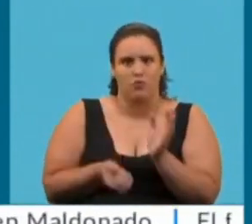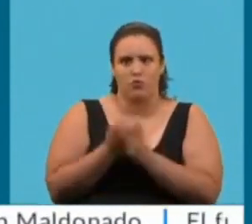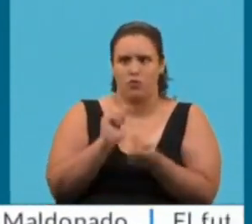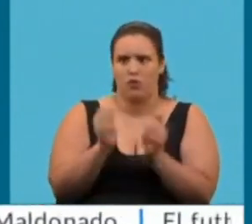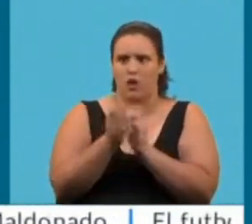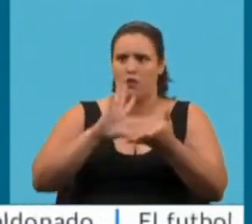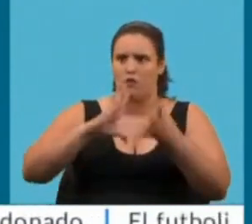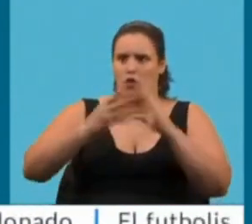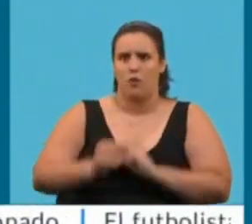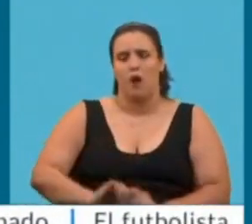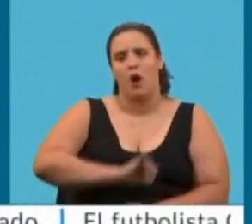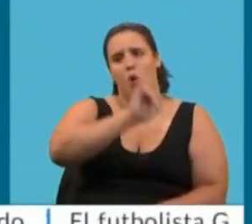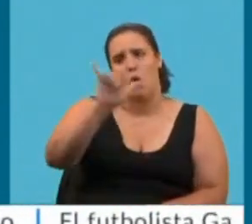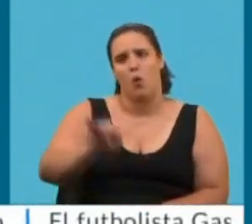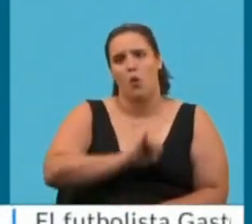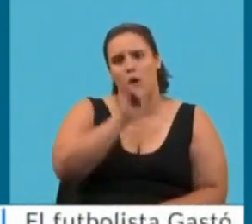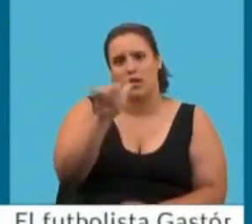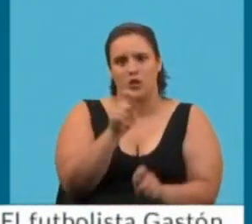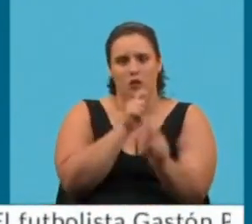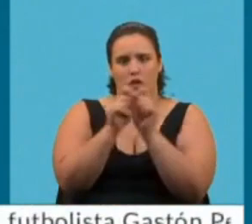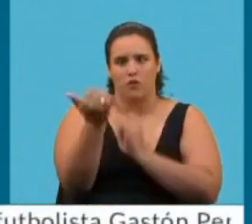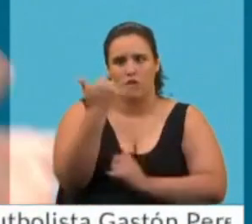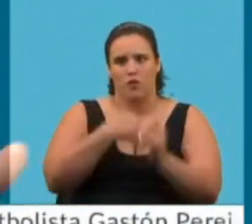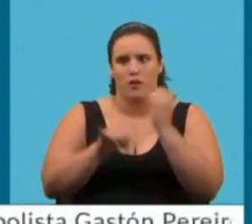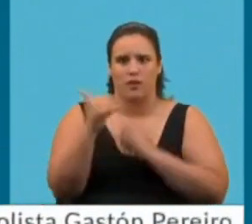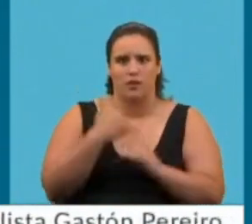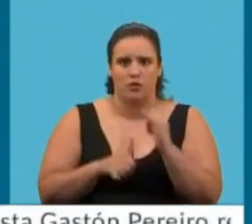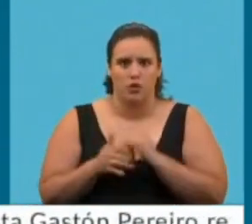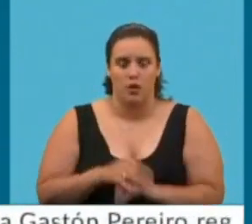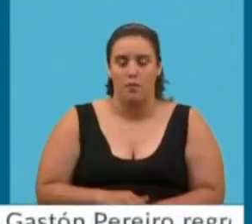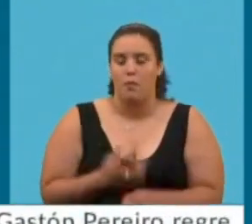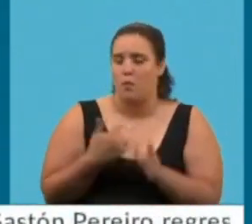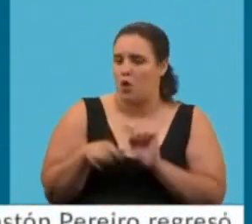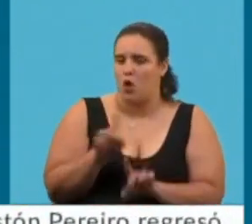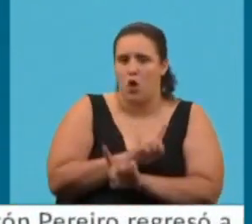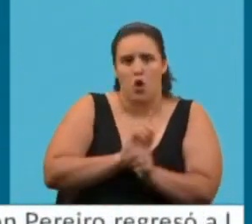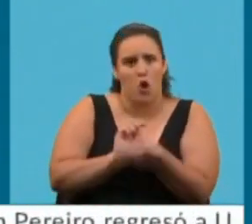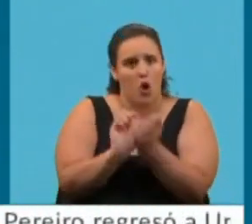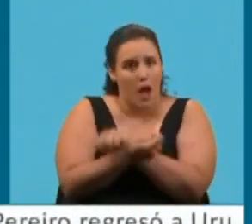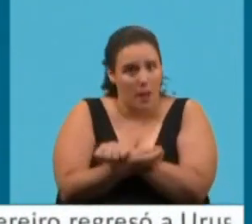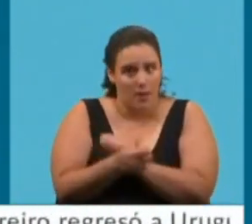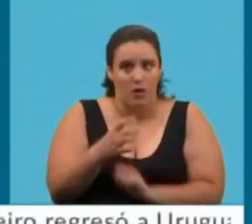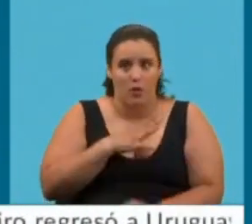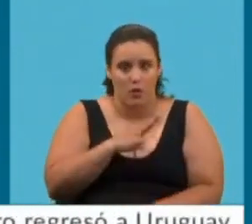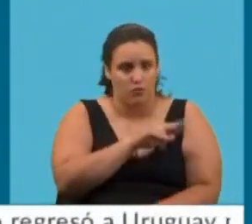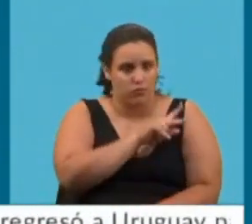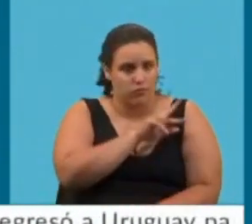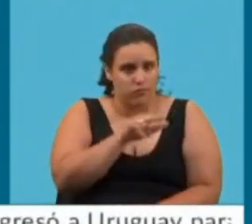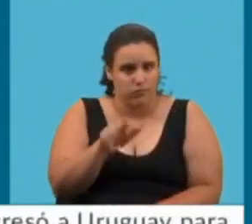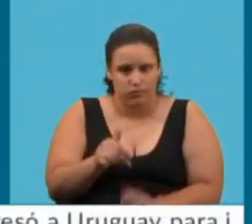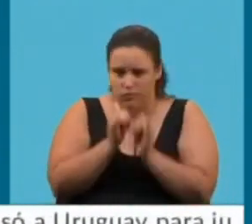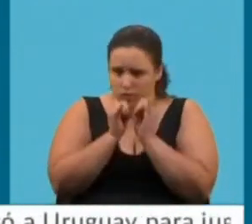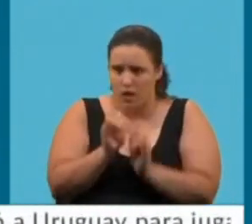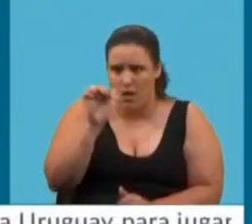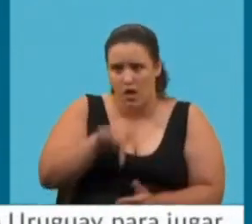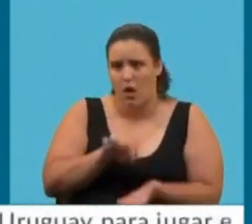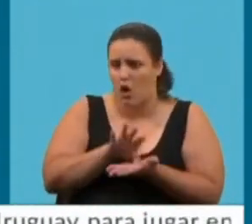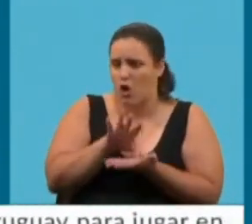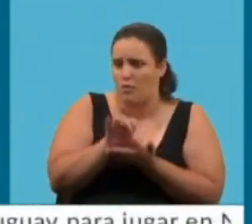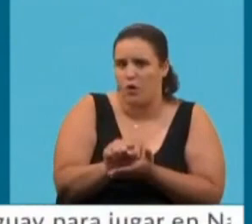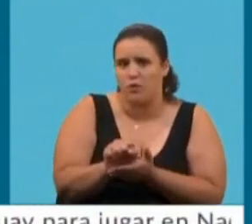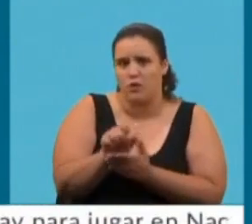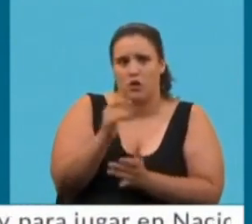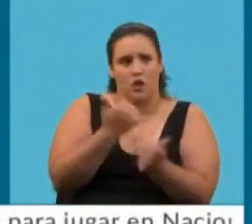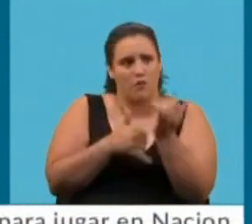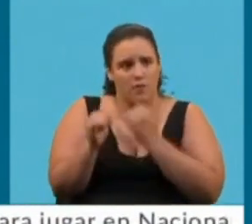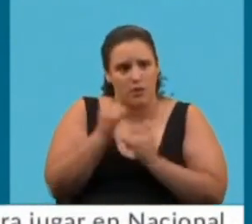forma en la que contamos las noticias. Lo que no se renueva, lo que no cambia, está cimentado acá, es el compromiso con la